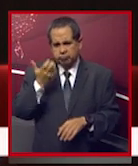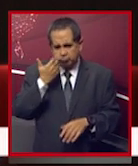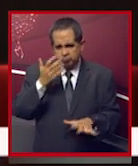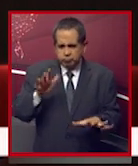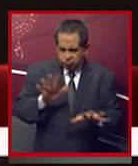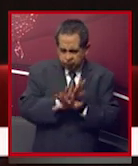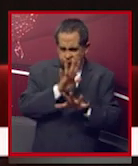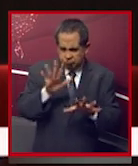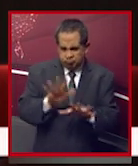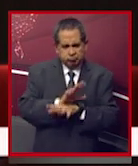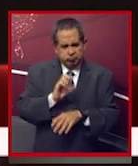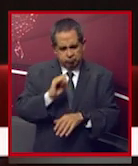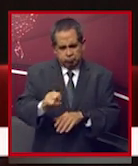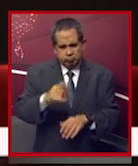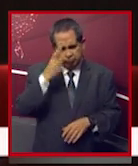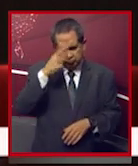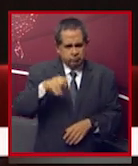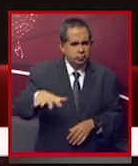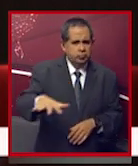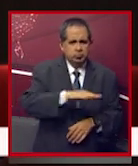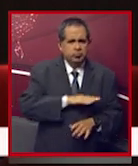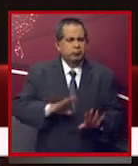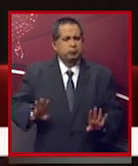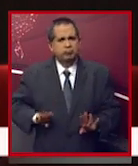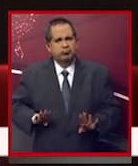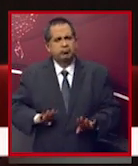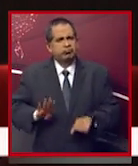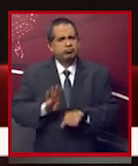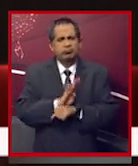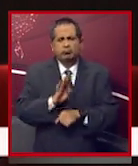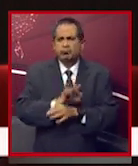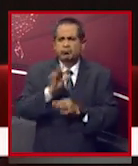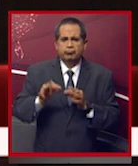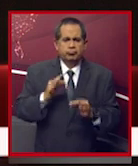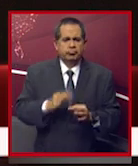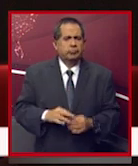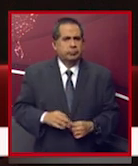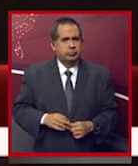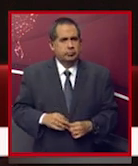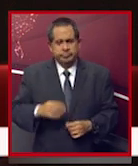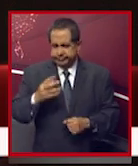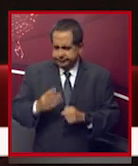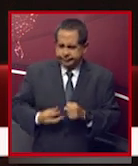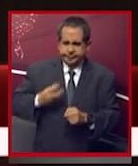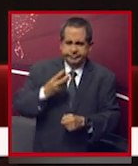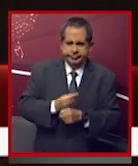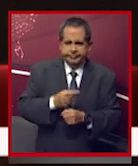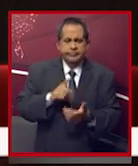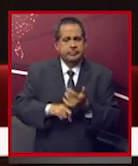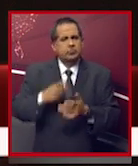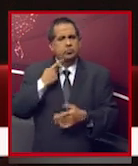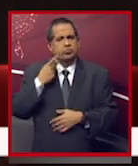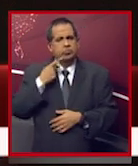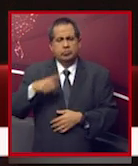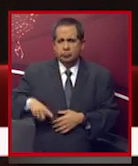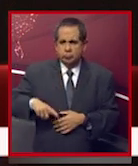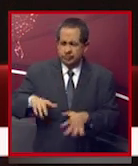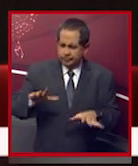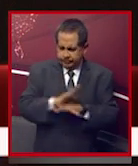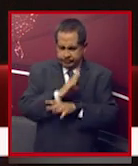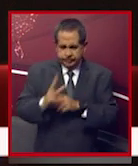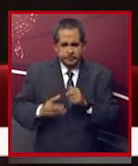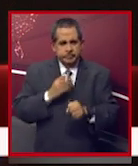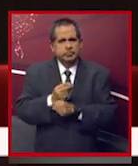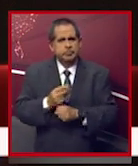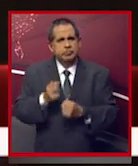en todo momento el bien de esta nación. Vamos a cambiar las políticas de gobierno para garantizar la